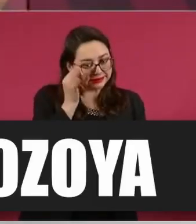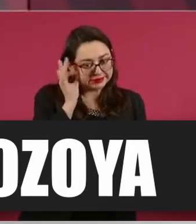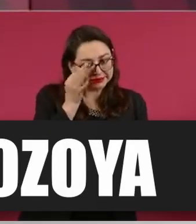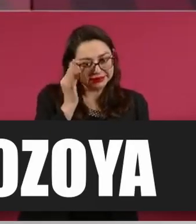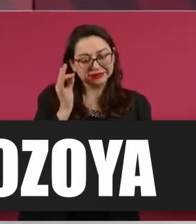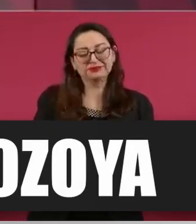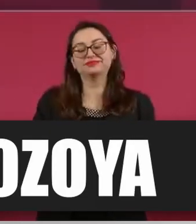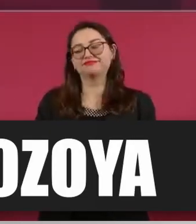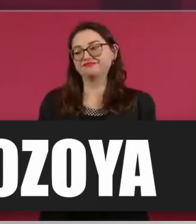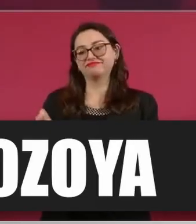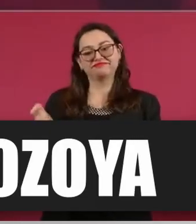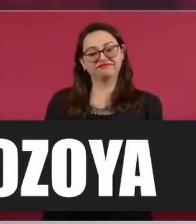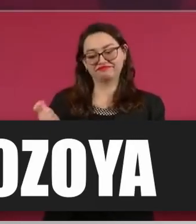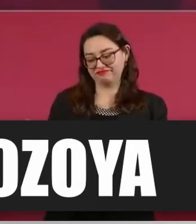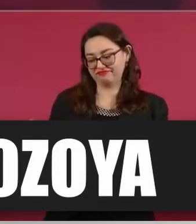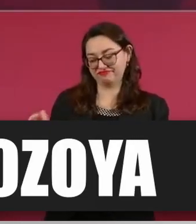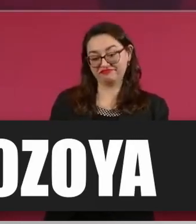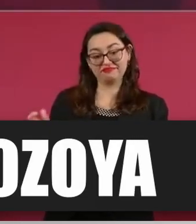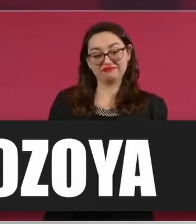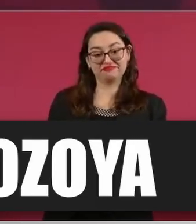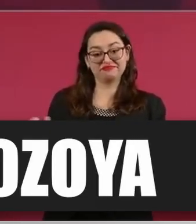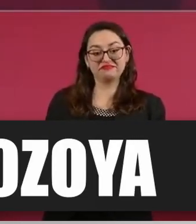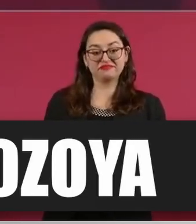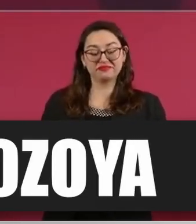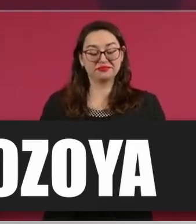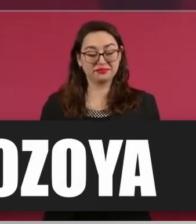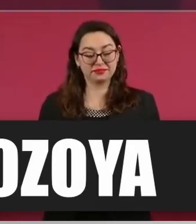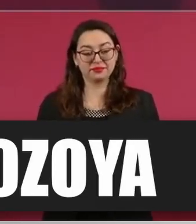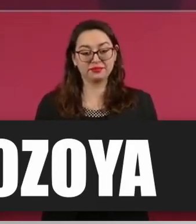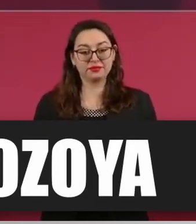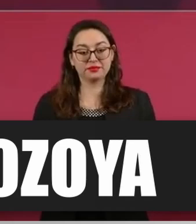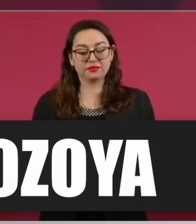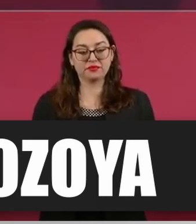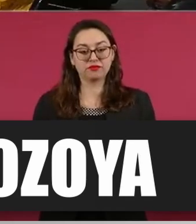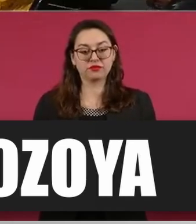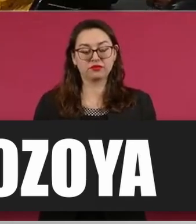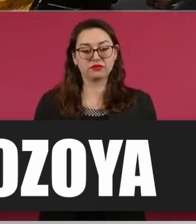Poderoso caballero, don dinero.